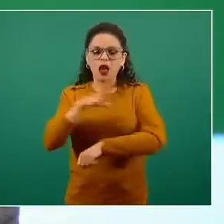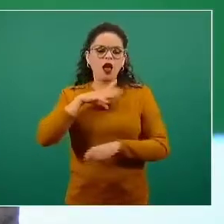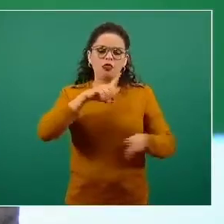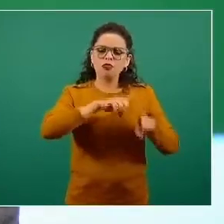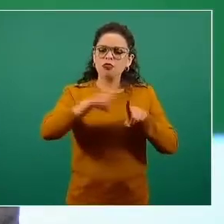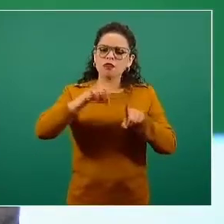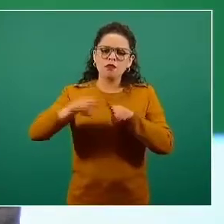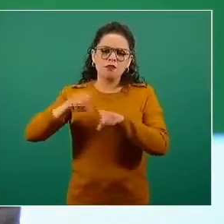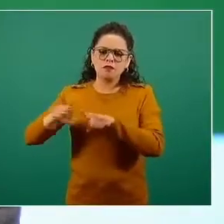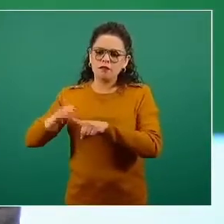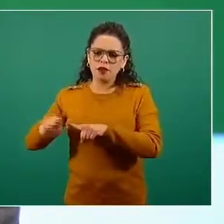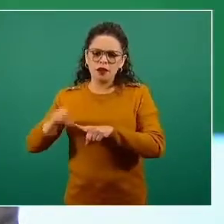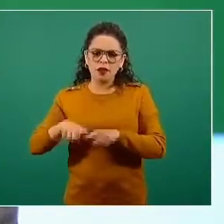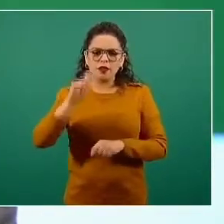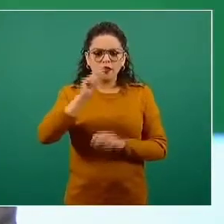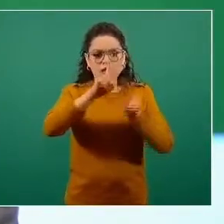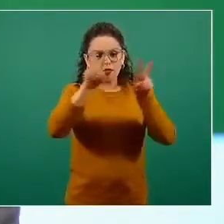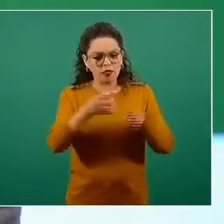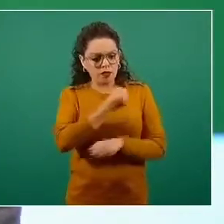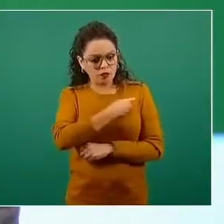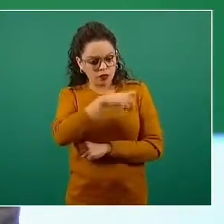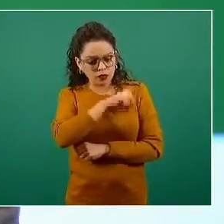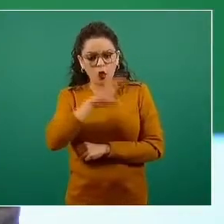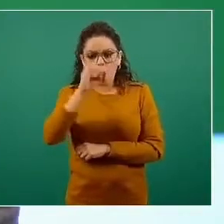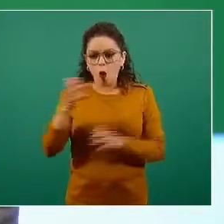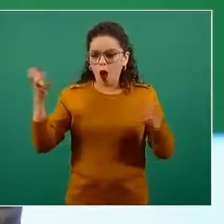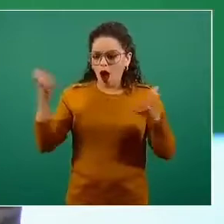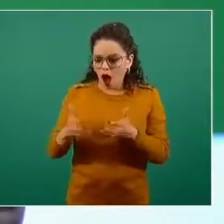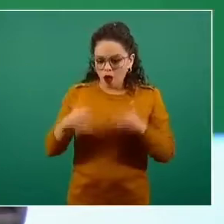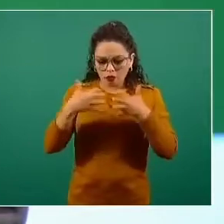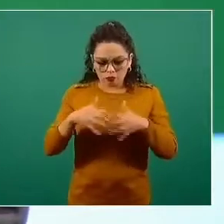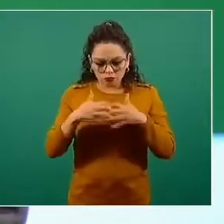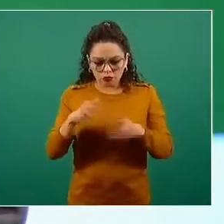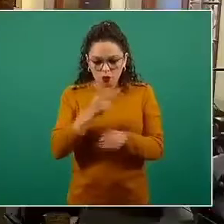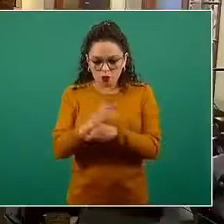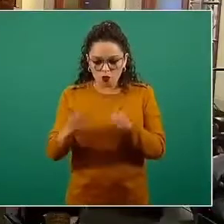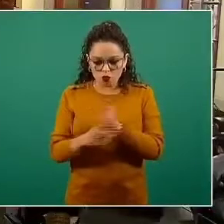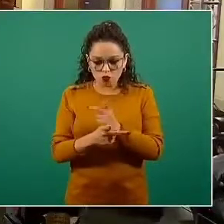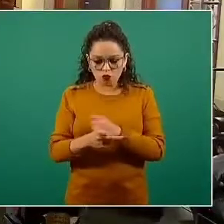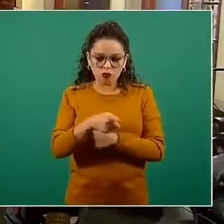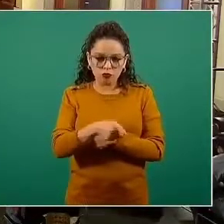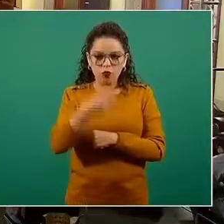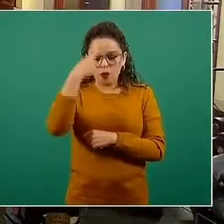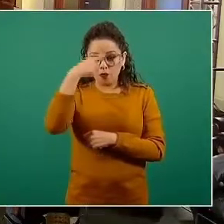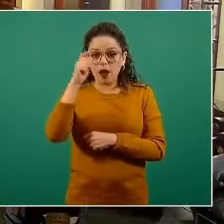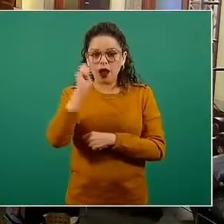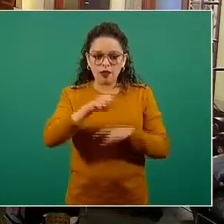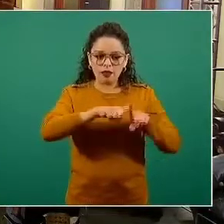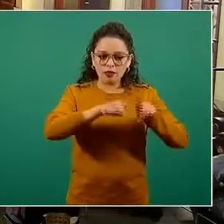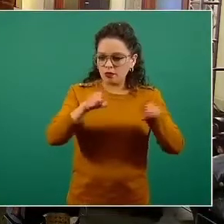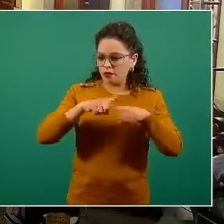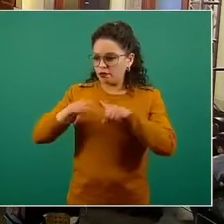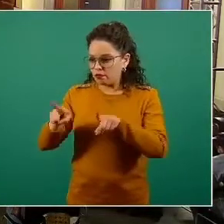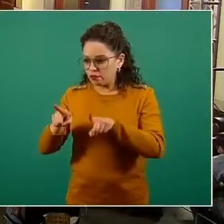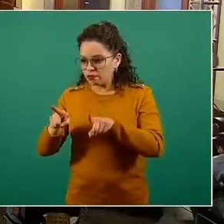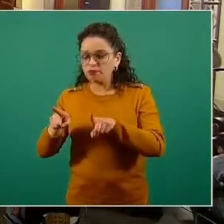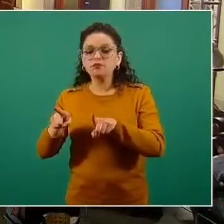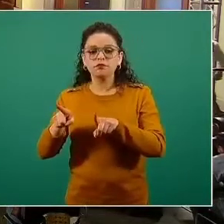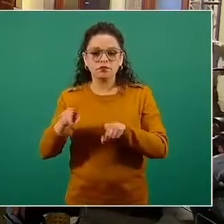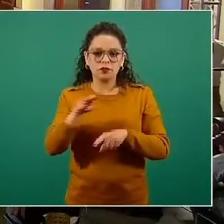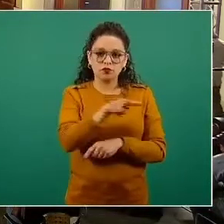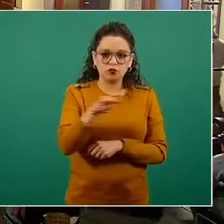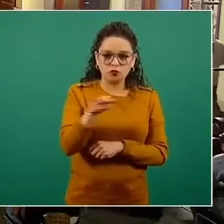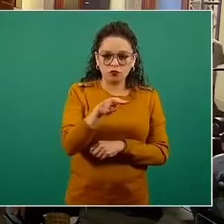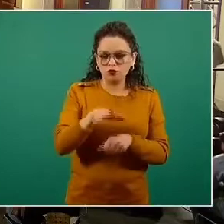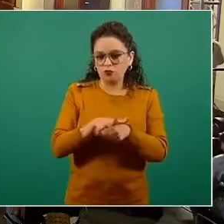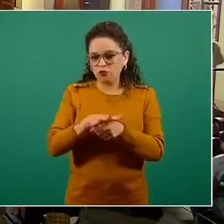cualquier intervención de salud o producto farmacéutico que pueden hacer que se diferencie en términos de magnitud una y